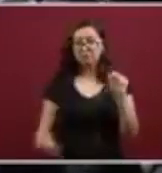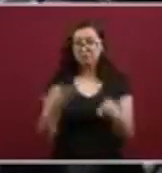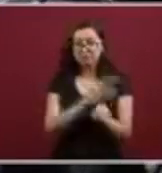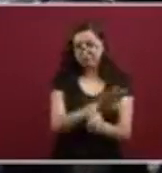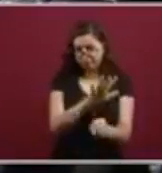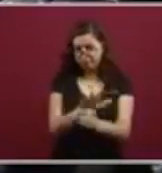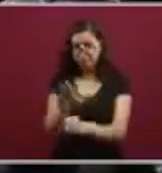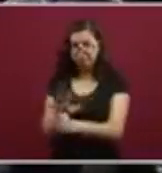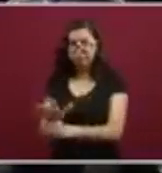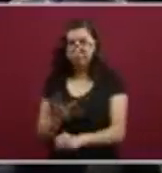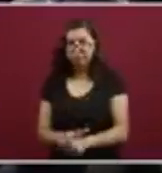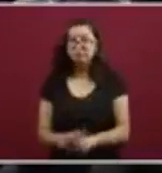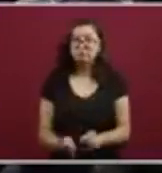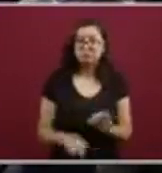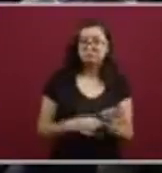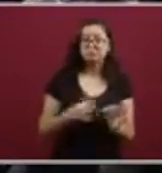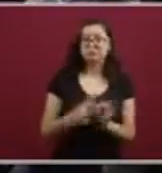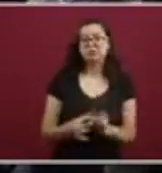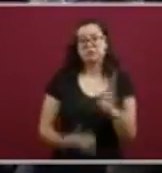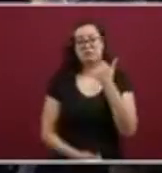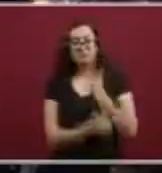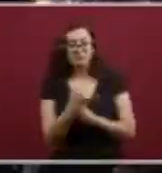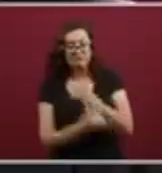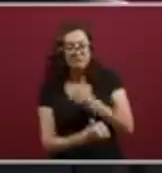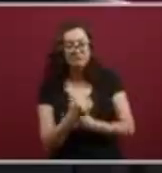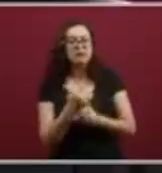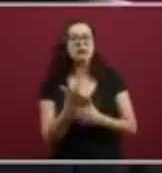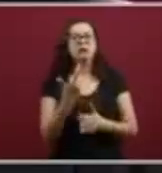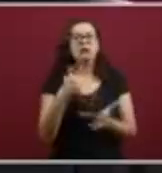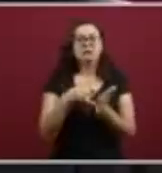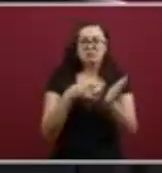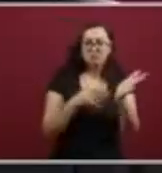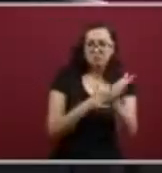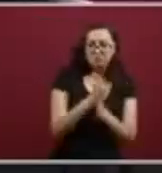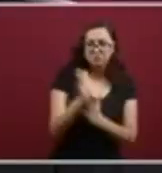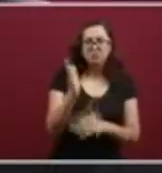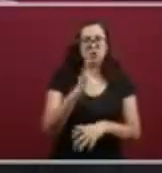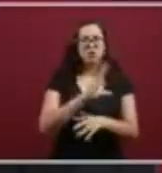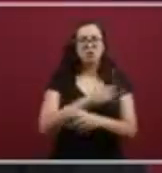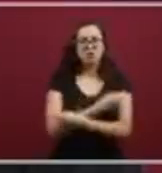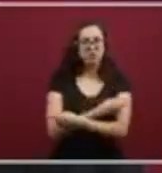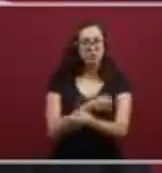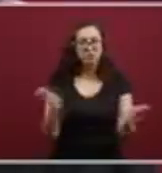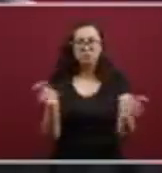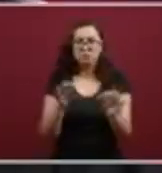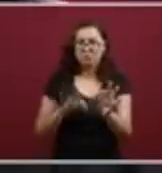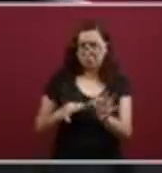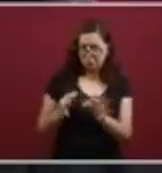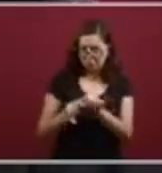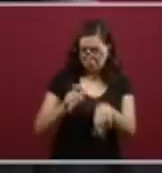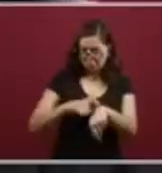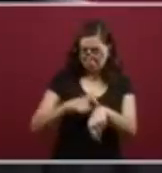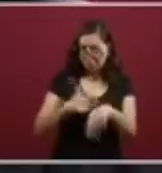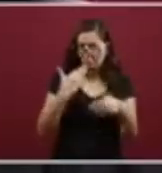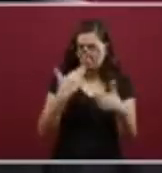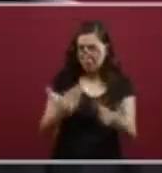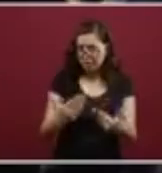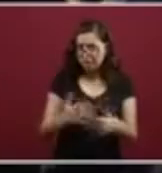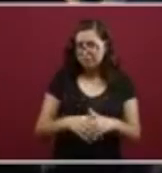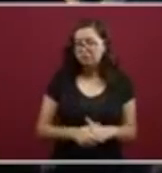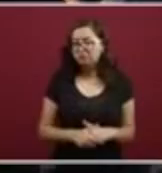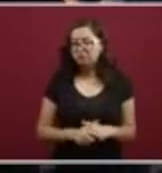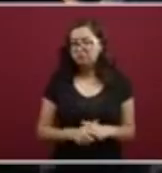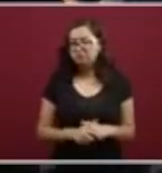las licitaciones, la impresión, la distribución va en tiempo y forma. Sí, yo les adelanto que sí